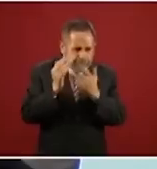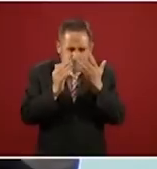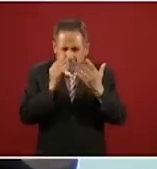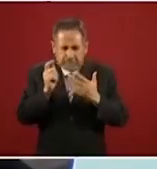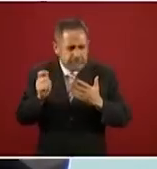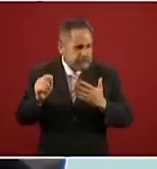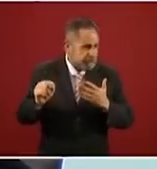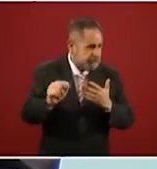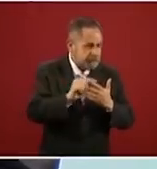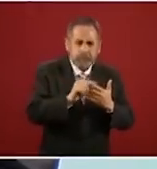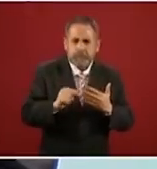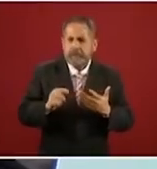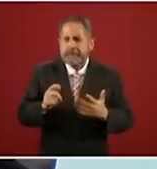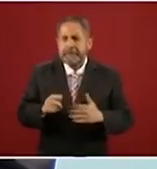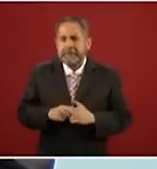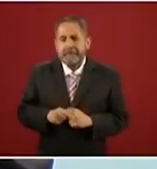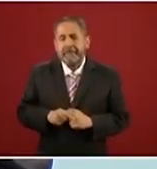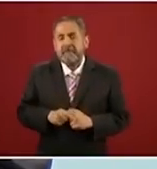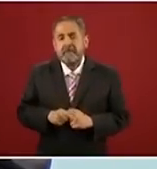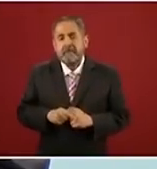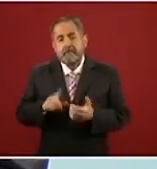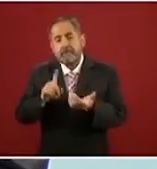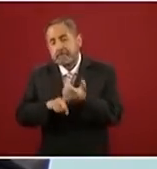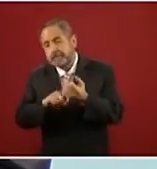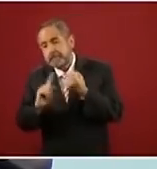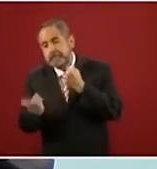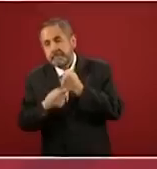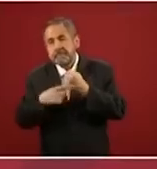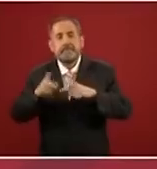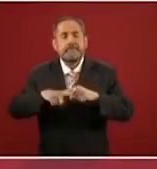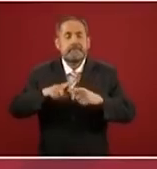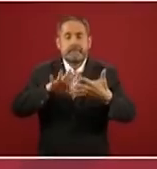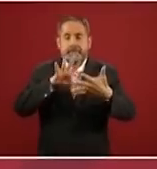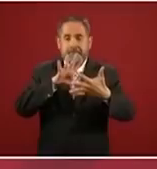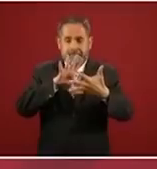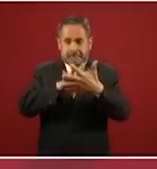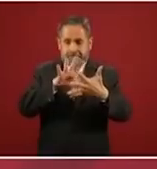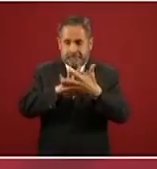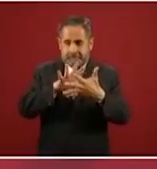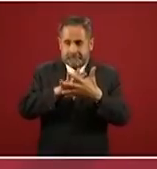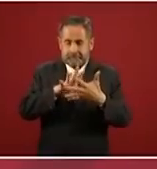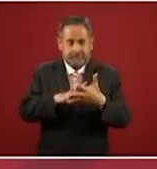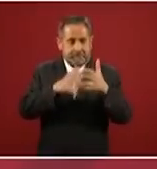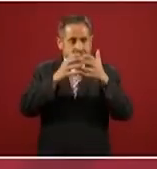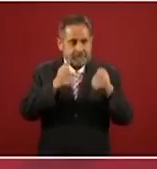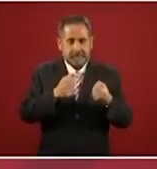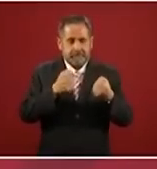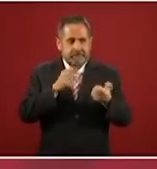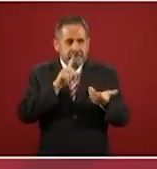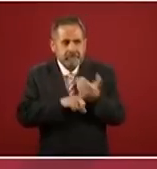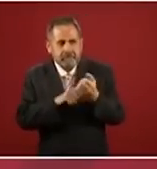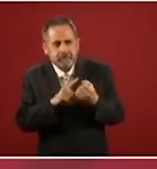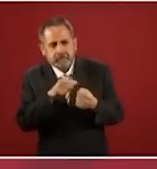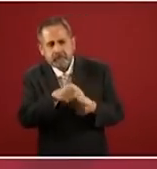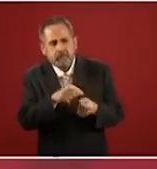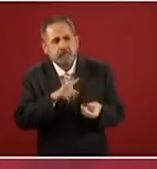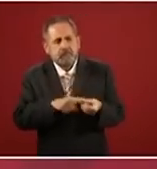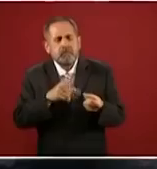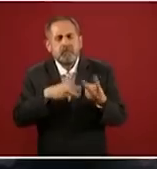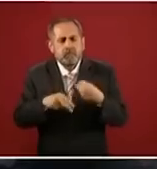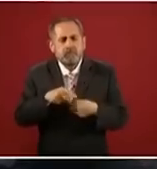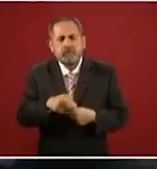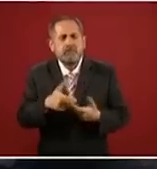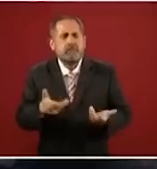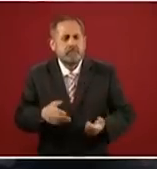de quienes estaban en las cárceles de la ciudad de dónde eran